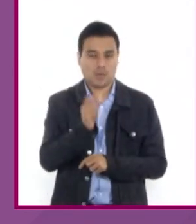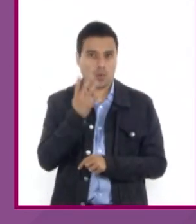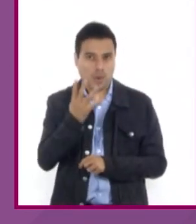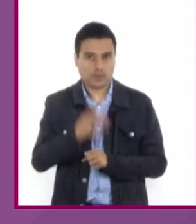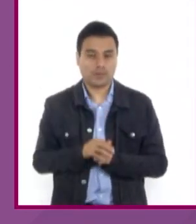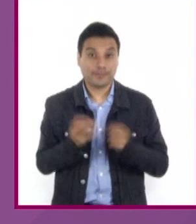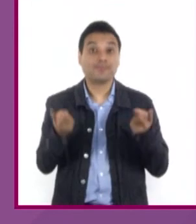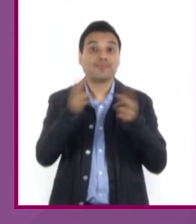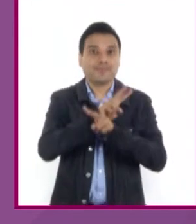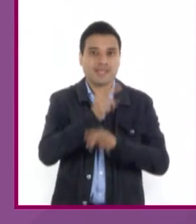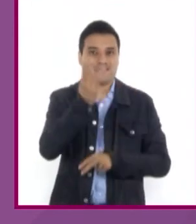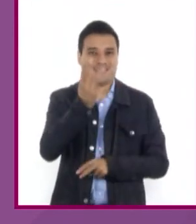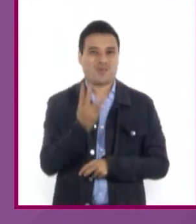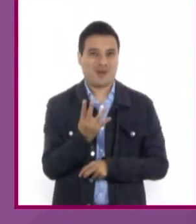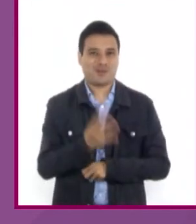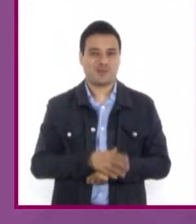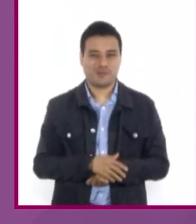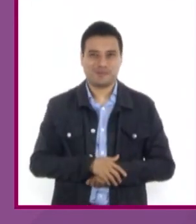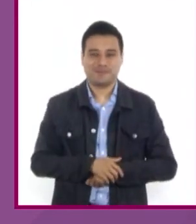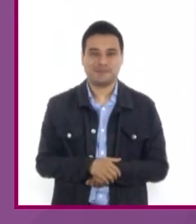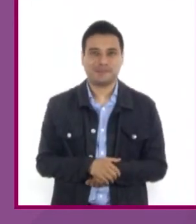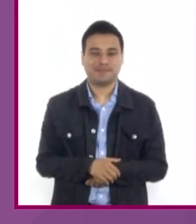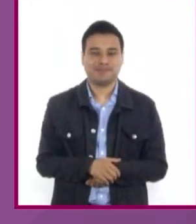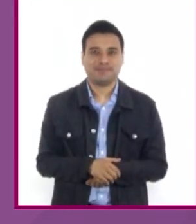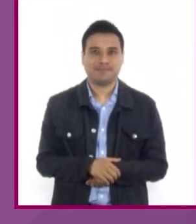inverso 3/4.